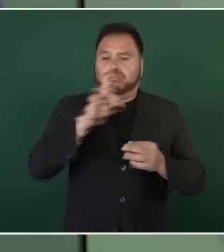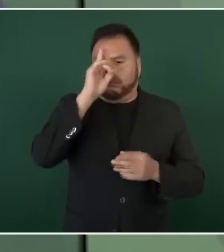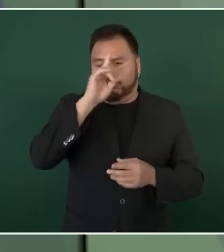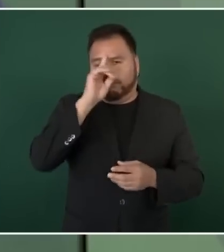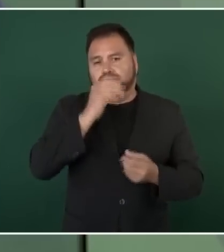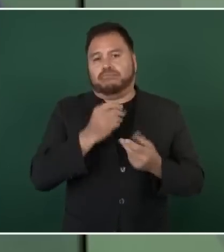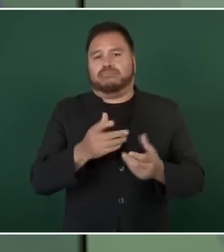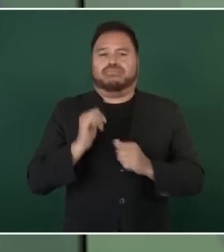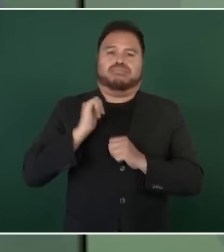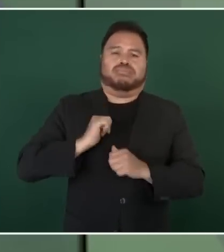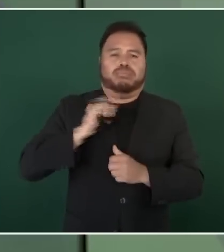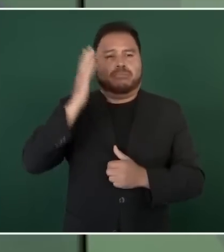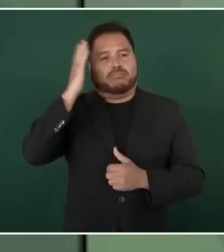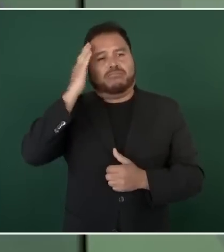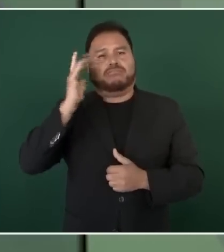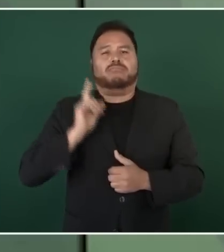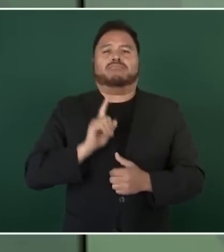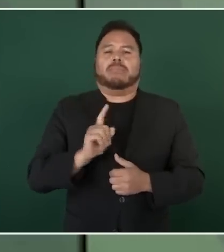caudillo,